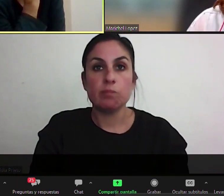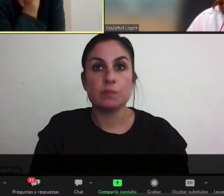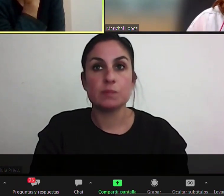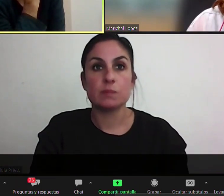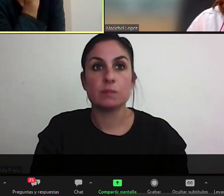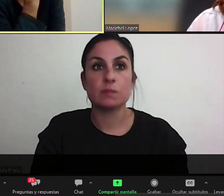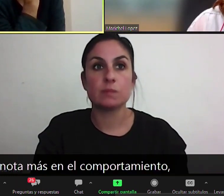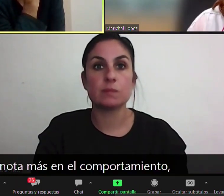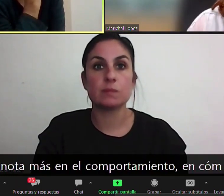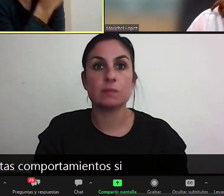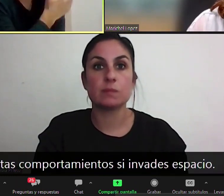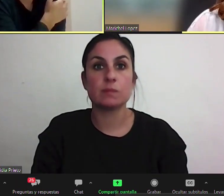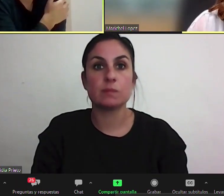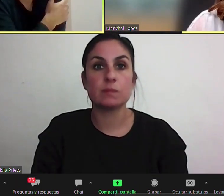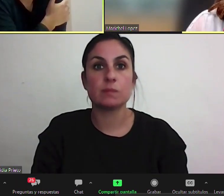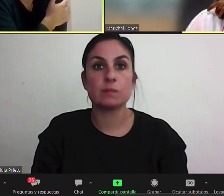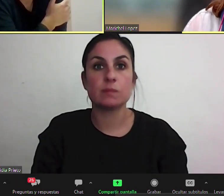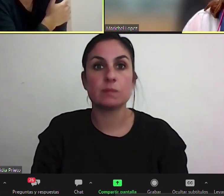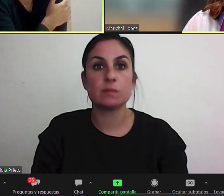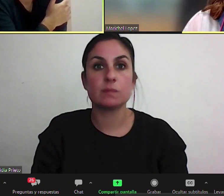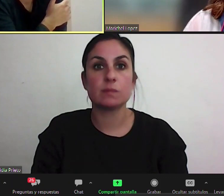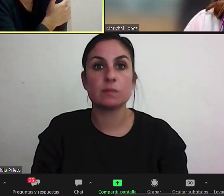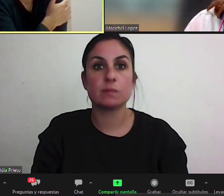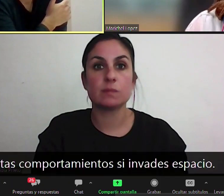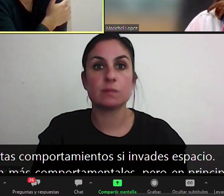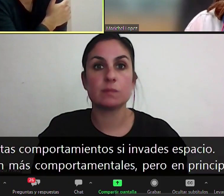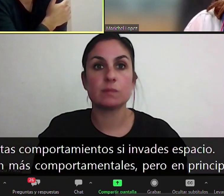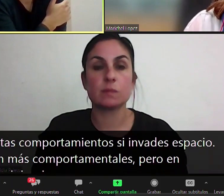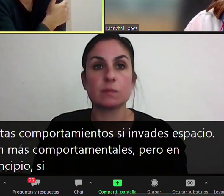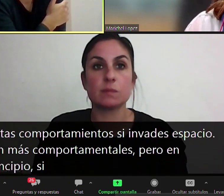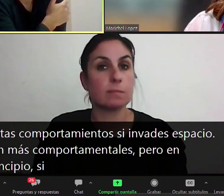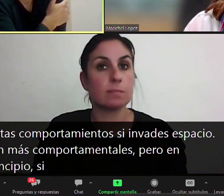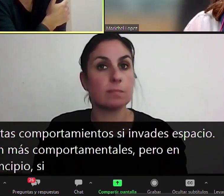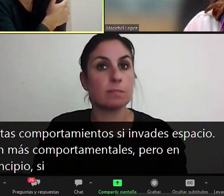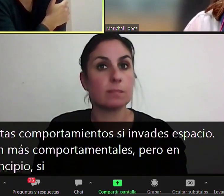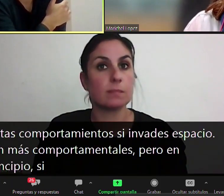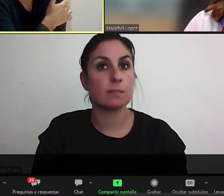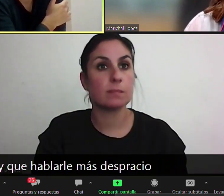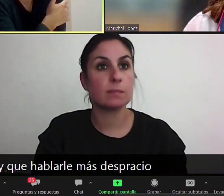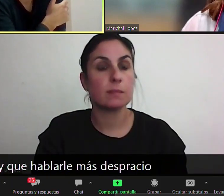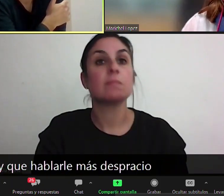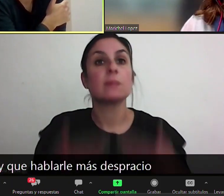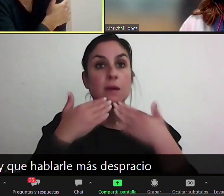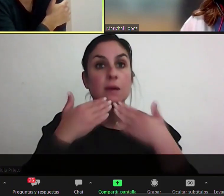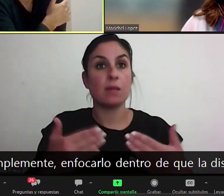Bueno, Meritxell, gracias. Cualquier cosa, nos